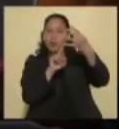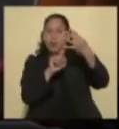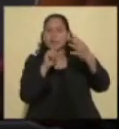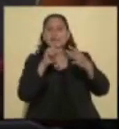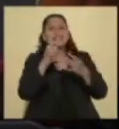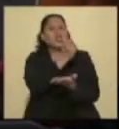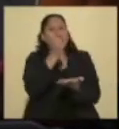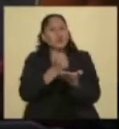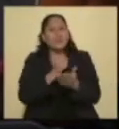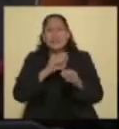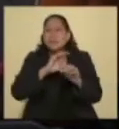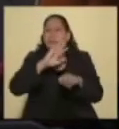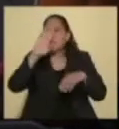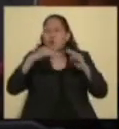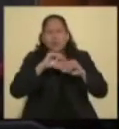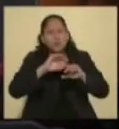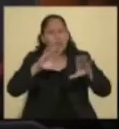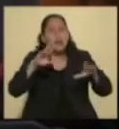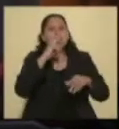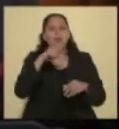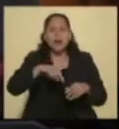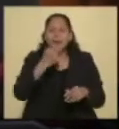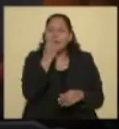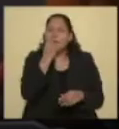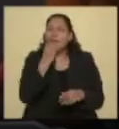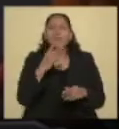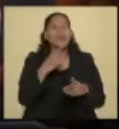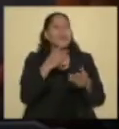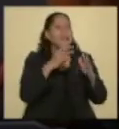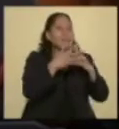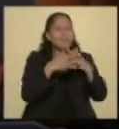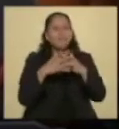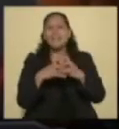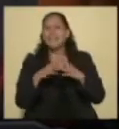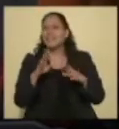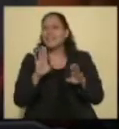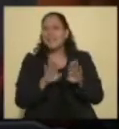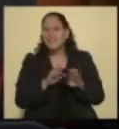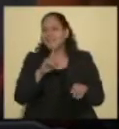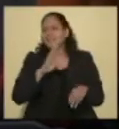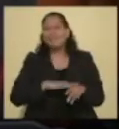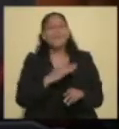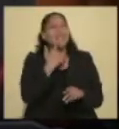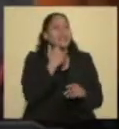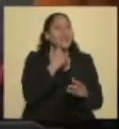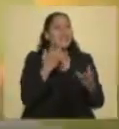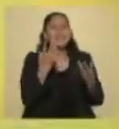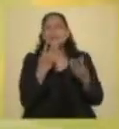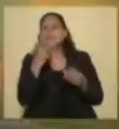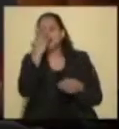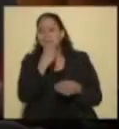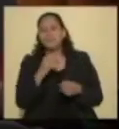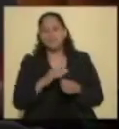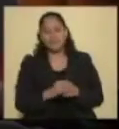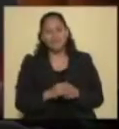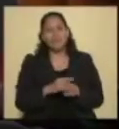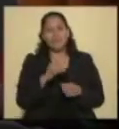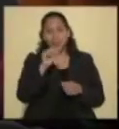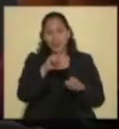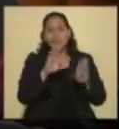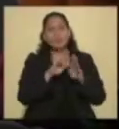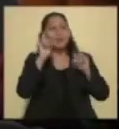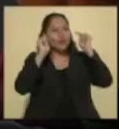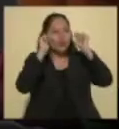capitales del mundo donde mejor se come, más variado y con mayor infraestructura. Ahora ya ven ustedes